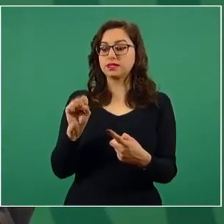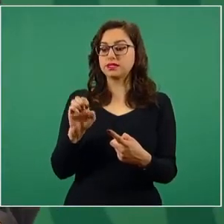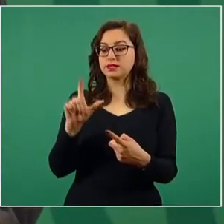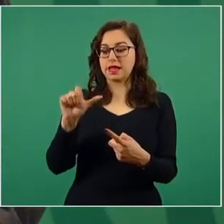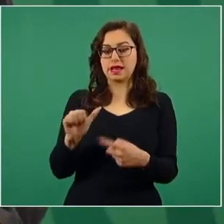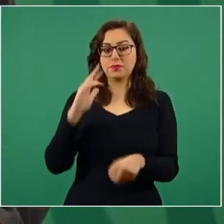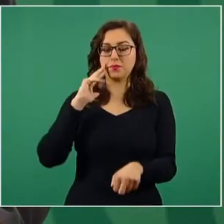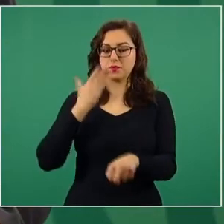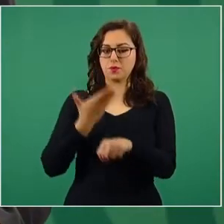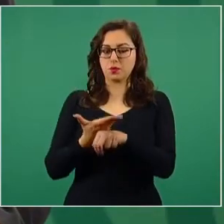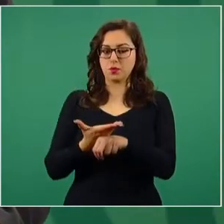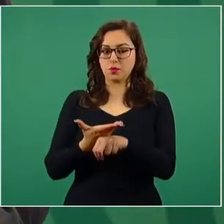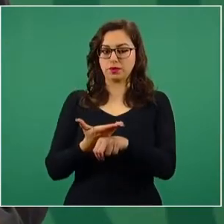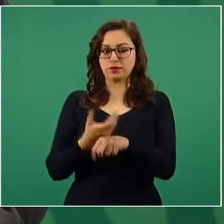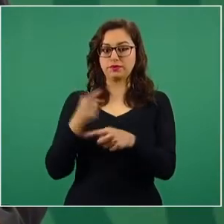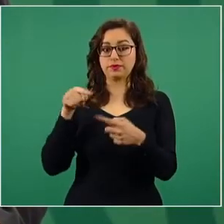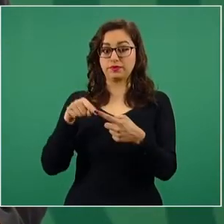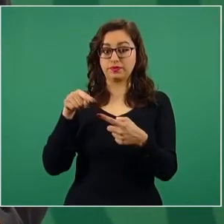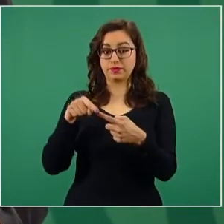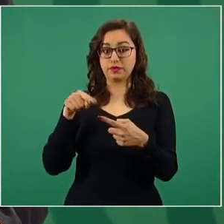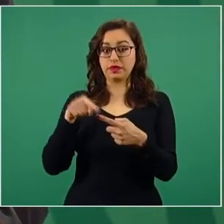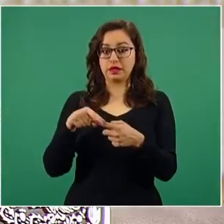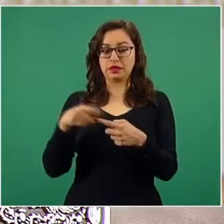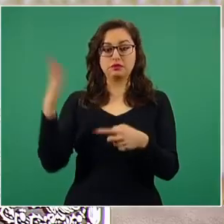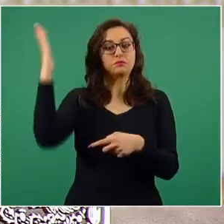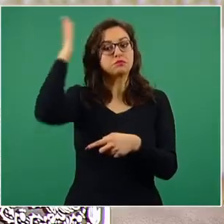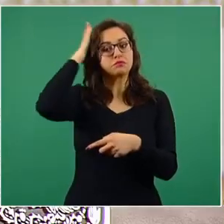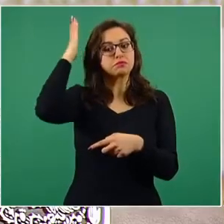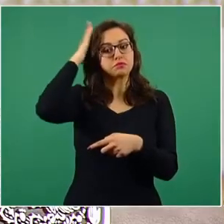Rodríguez, que coordina el gabinete,